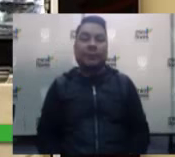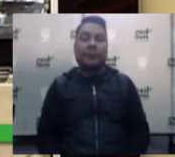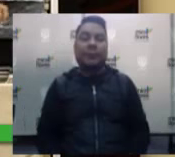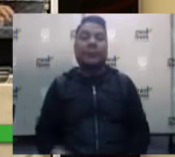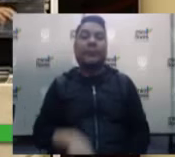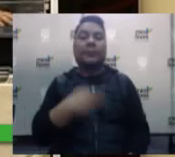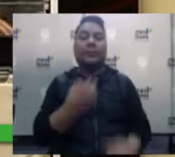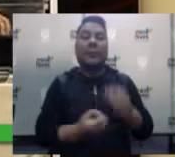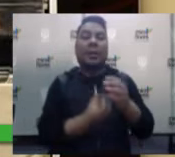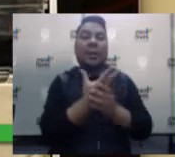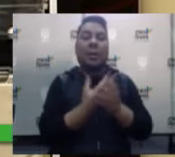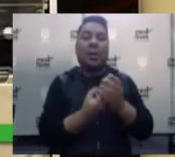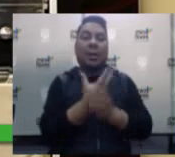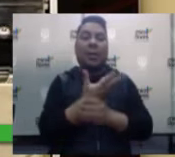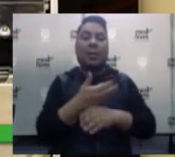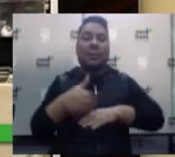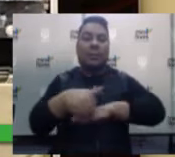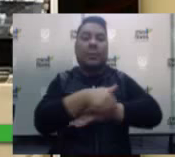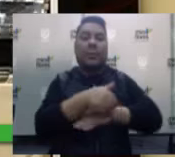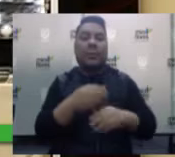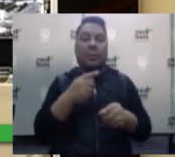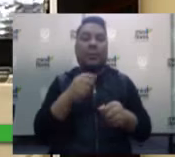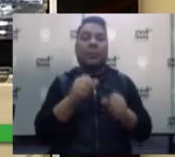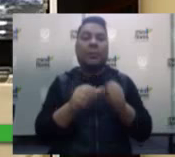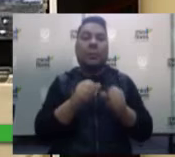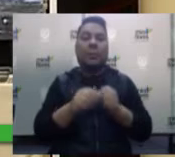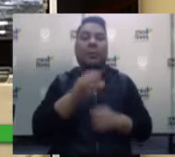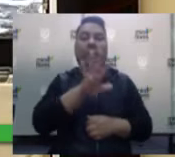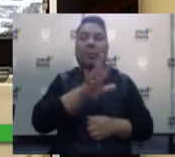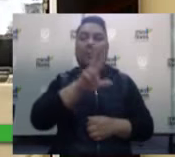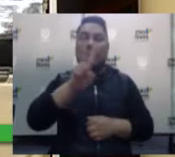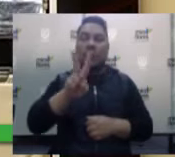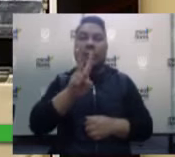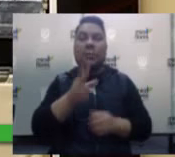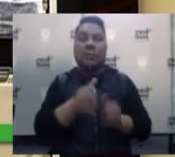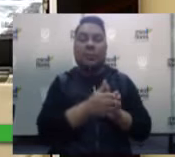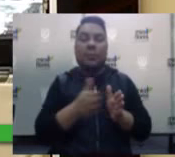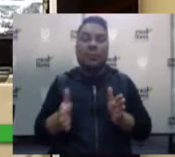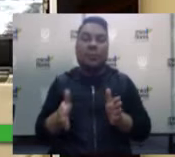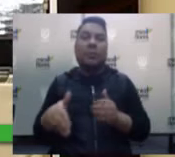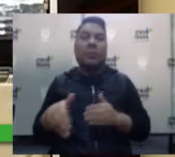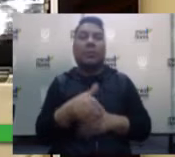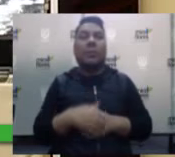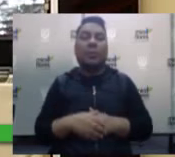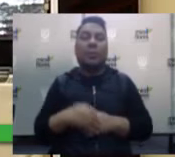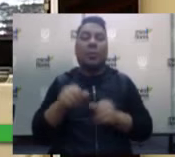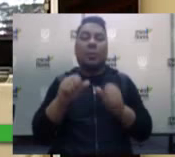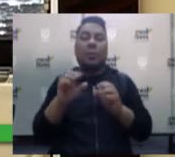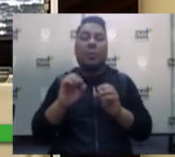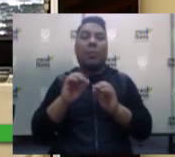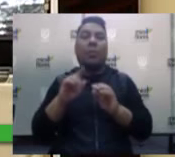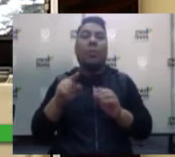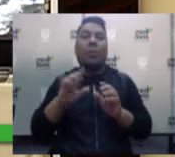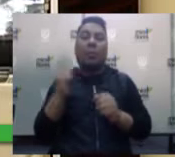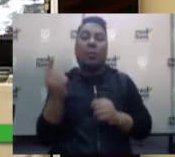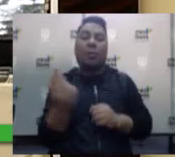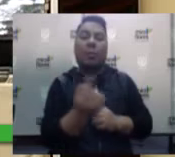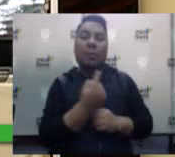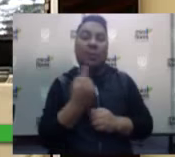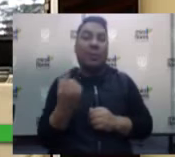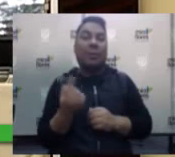La siguiente ubicación, número 15, Avenida Arequipa, cuadra 52, a 30 metros de cruce con Óvalo.